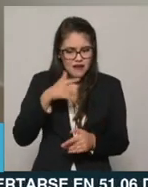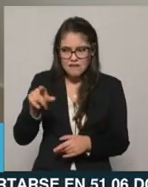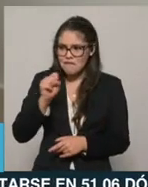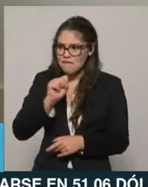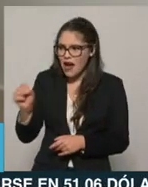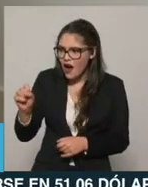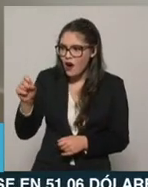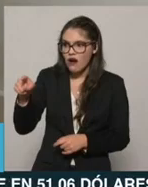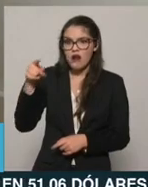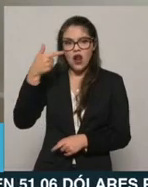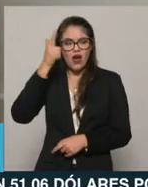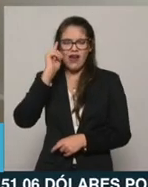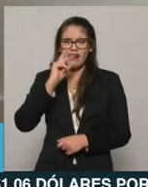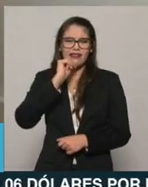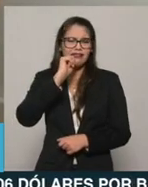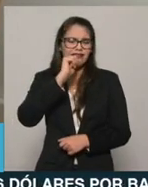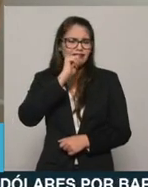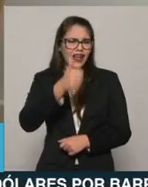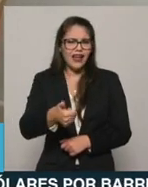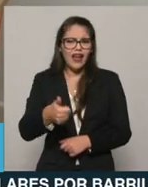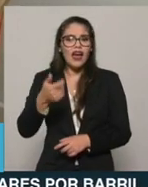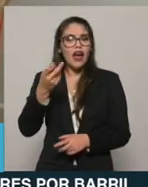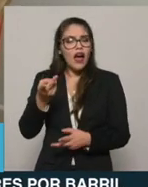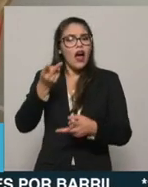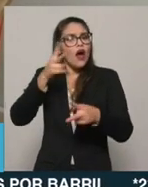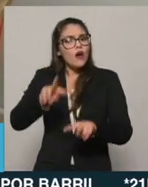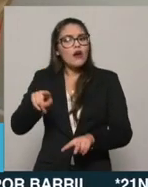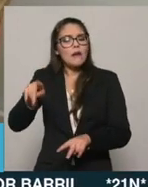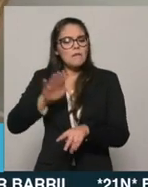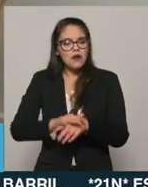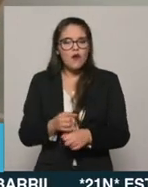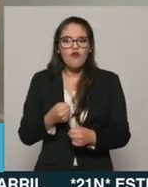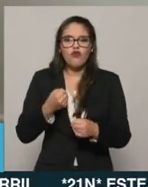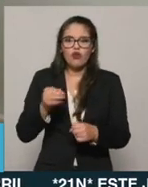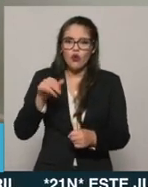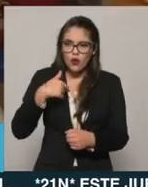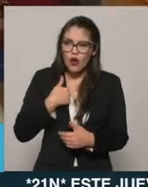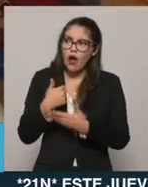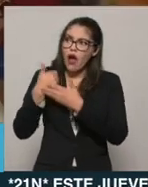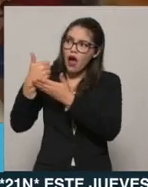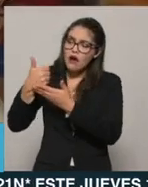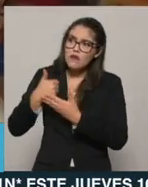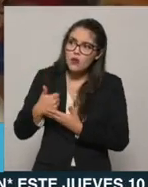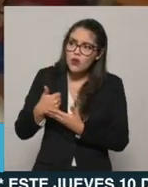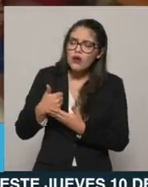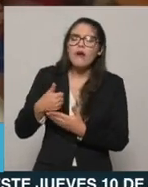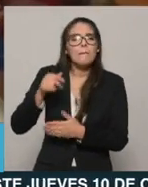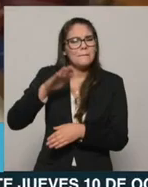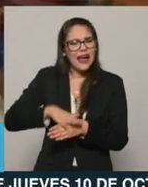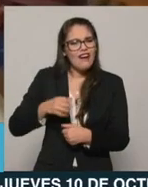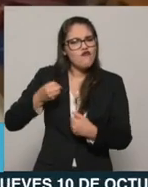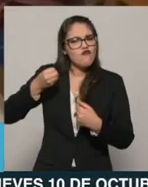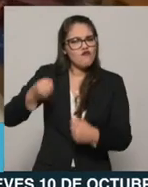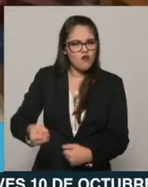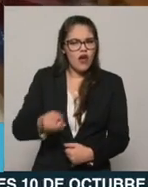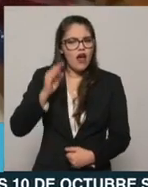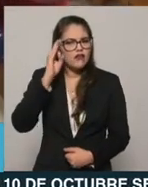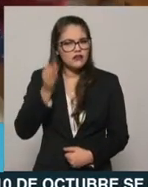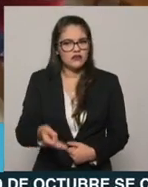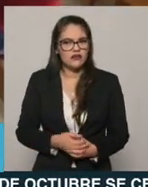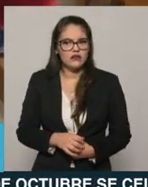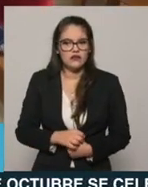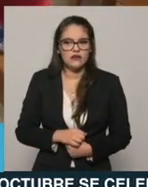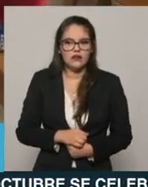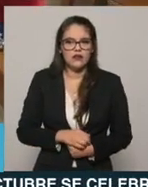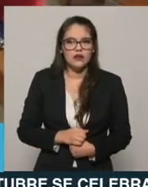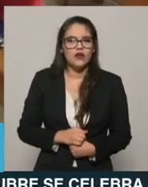nos hace ser mucho más fuertes si buscamos la ayuda necesaria. Precisamente, Gabriela, ¿cómo saber cuándo buscar esta